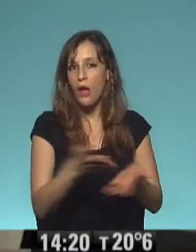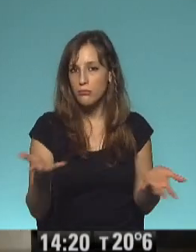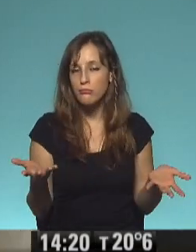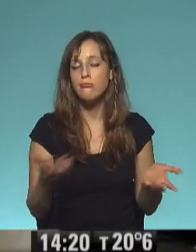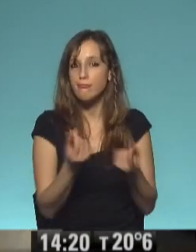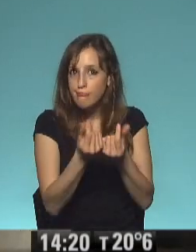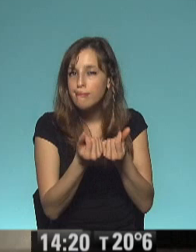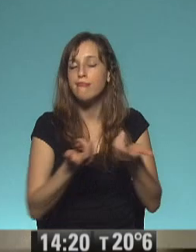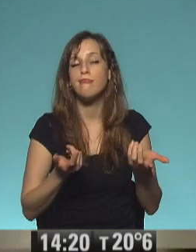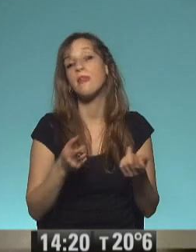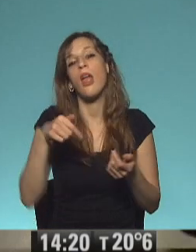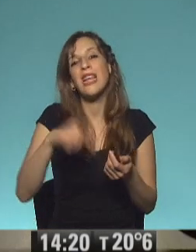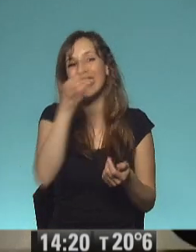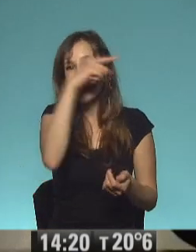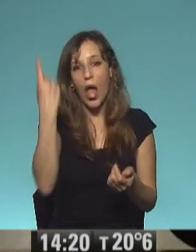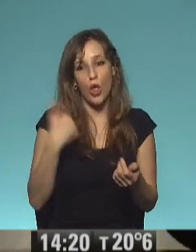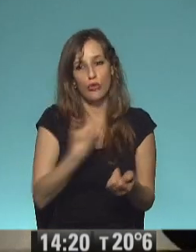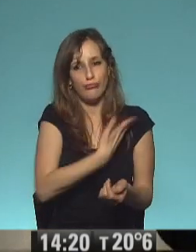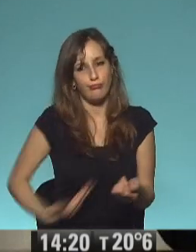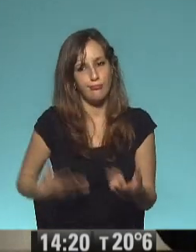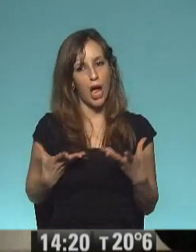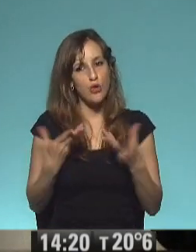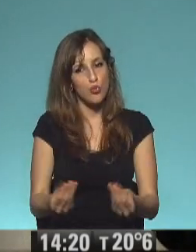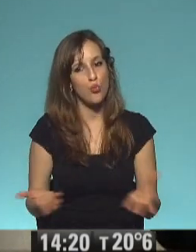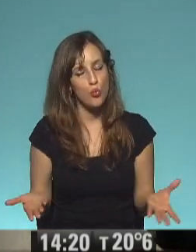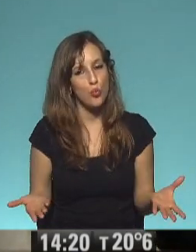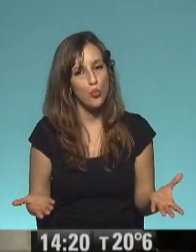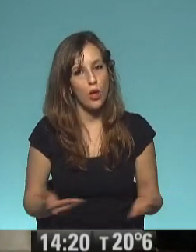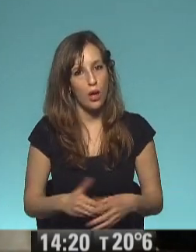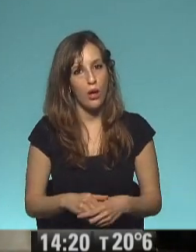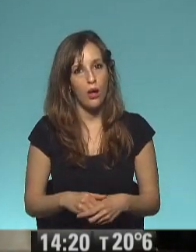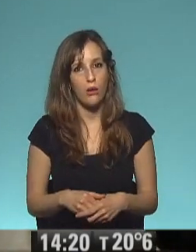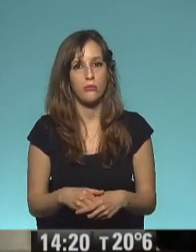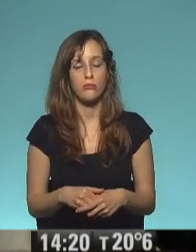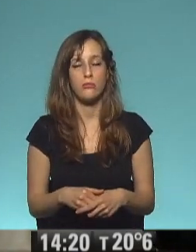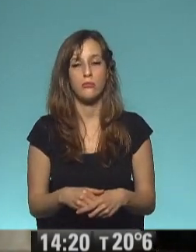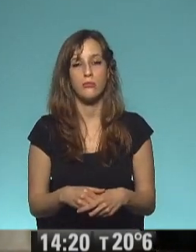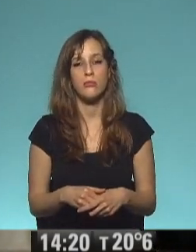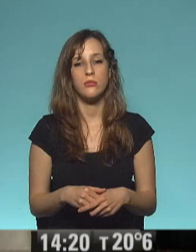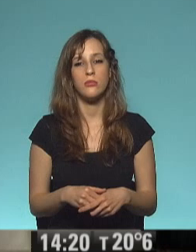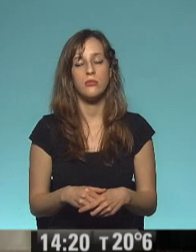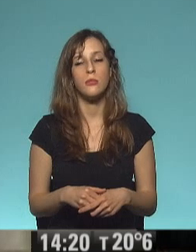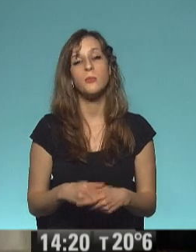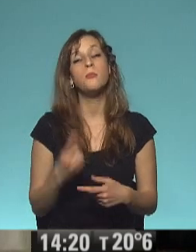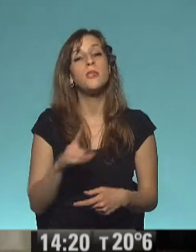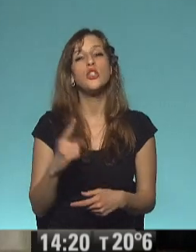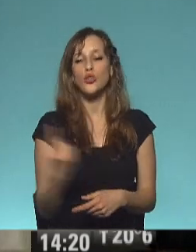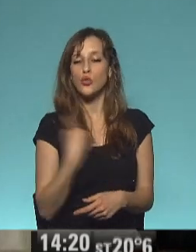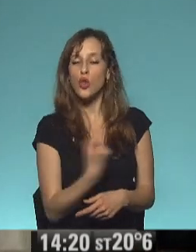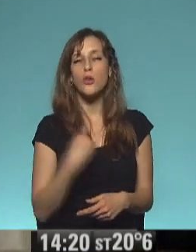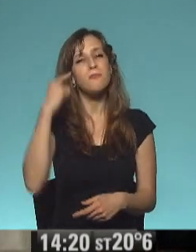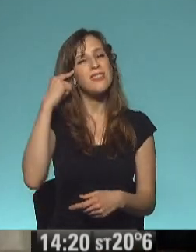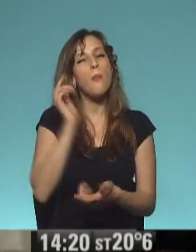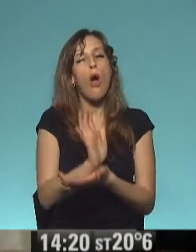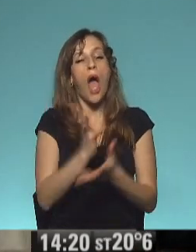muchísima ayuda del Estado. Al Estado esto le ha costado casi 2 puntos del producto. Pero para nosotros es inversión a